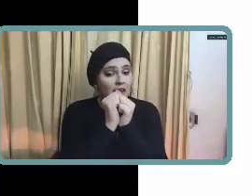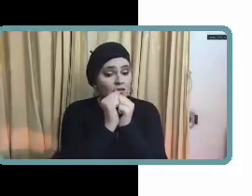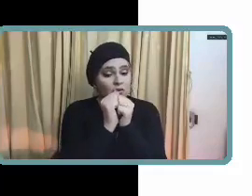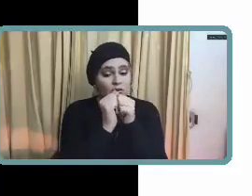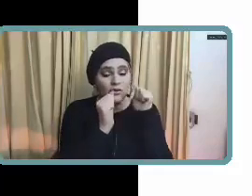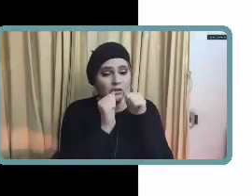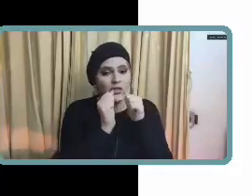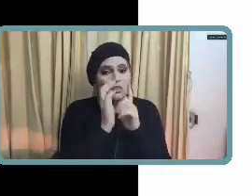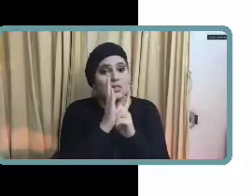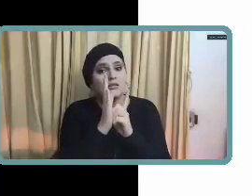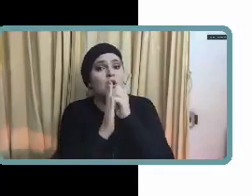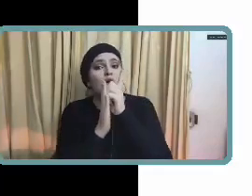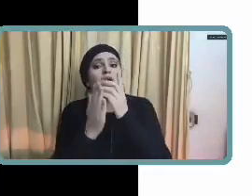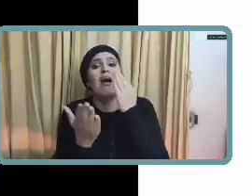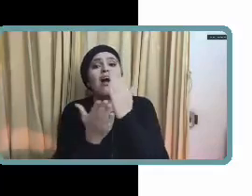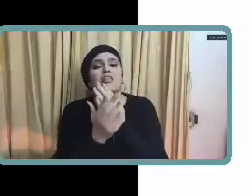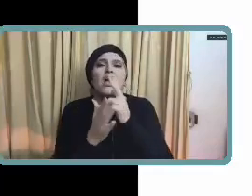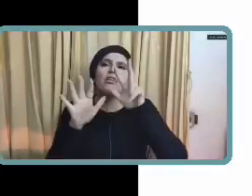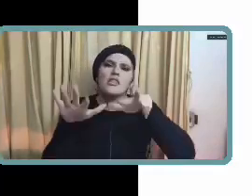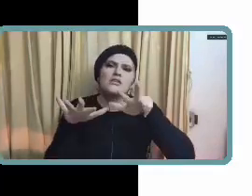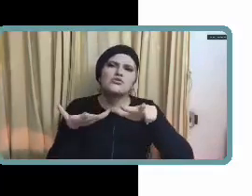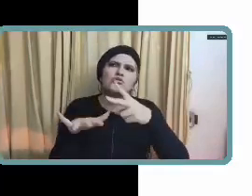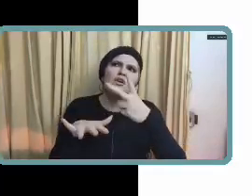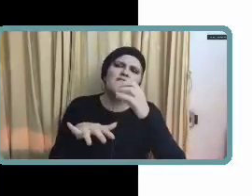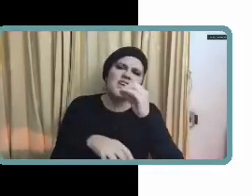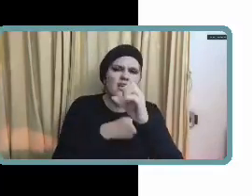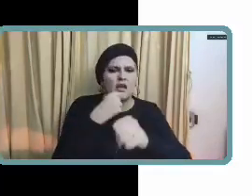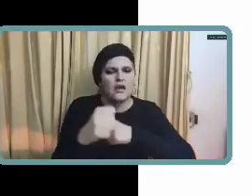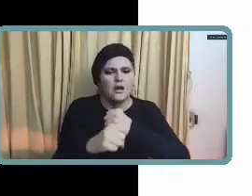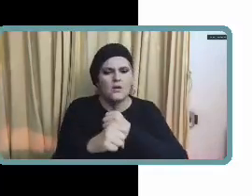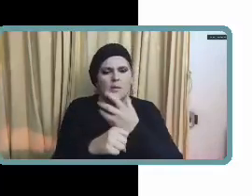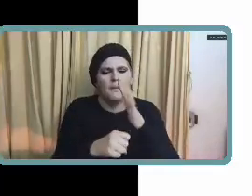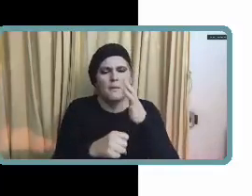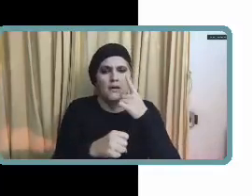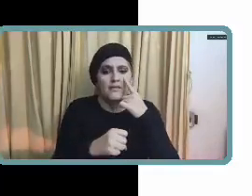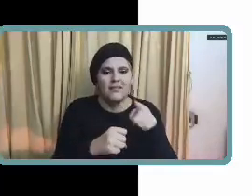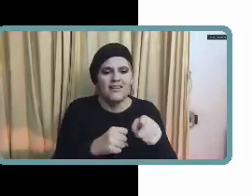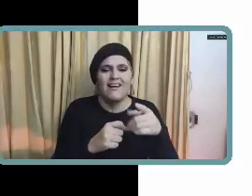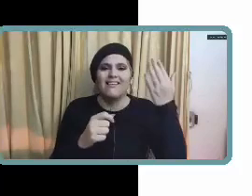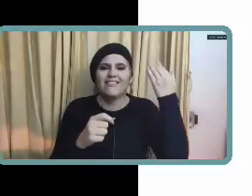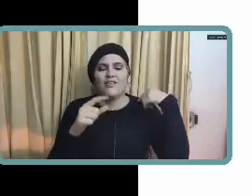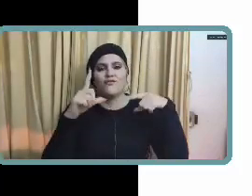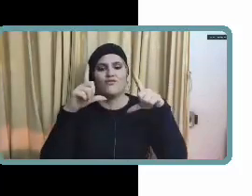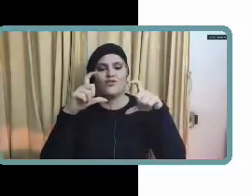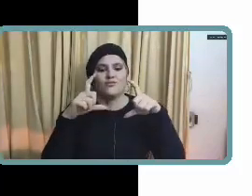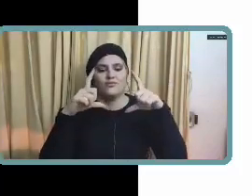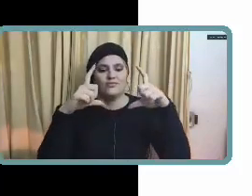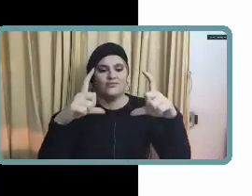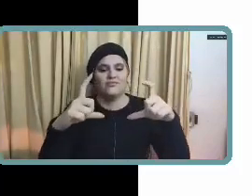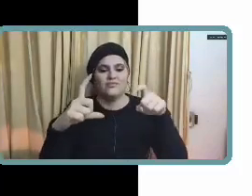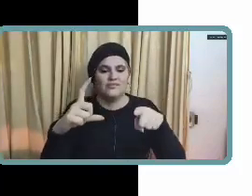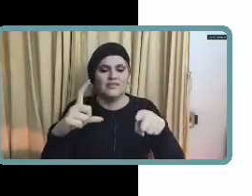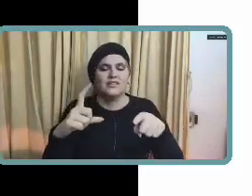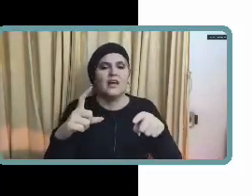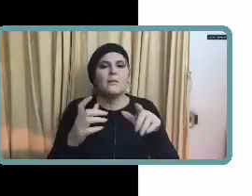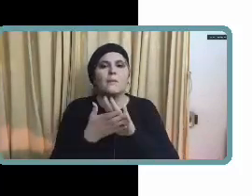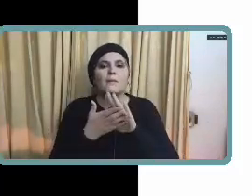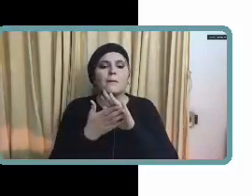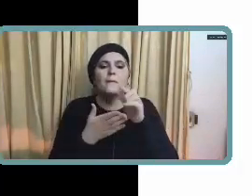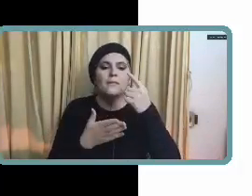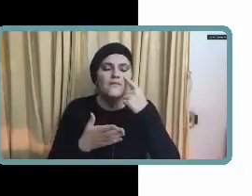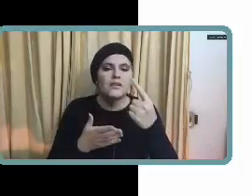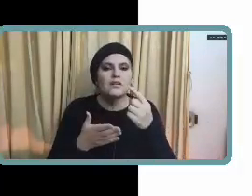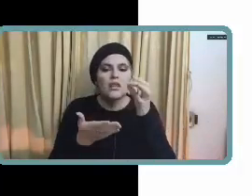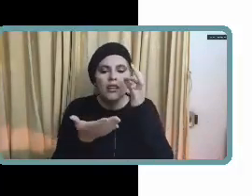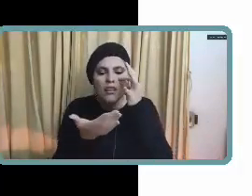años. Esta foto la mostramos cuando hicimos la clase, ¿no es cierto?, de influencia de las pantallas en el neurodesarrollo. El ambiente,